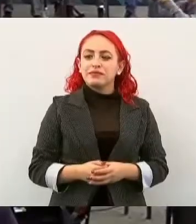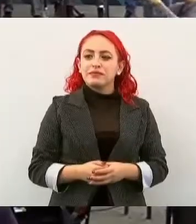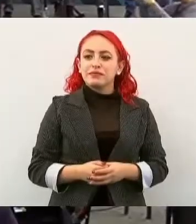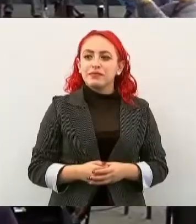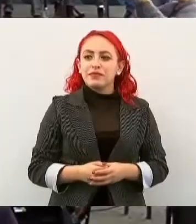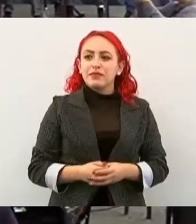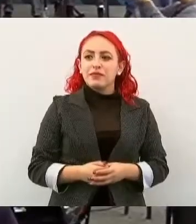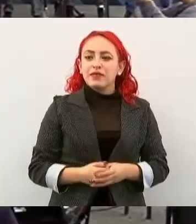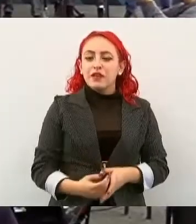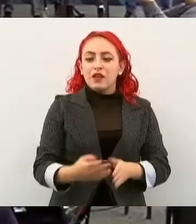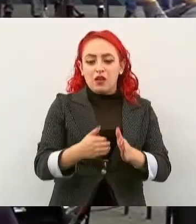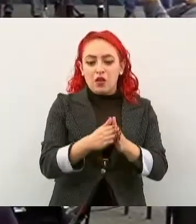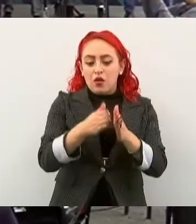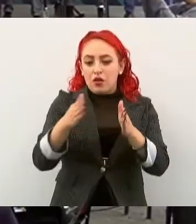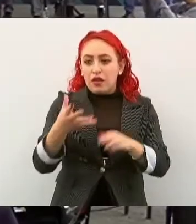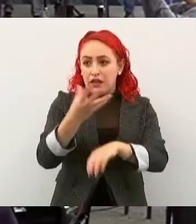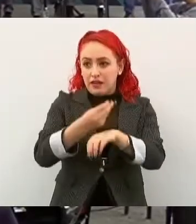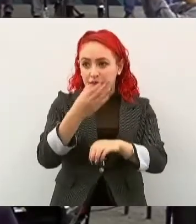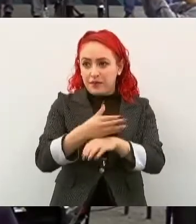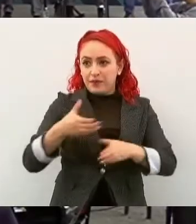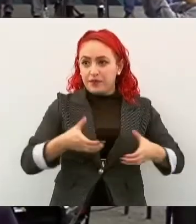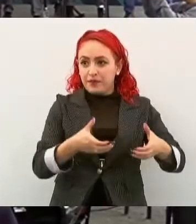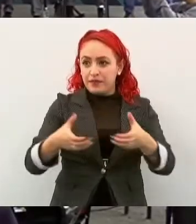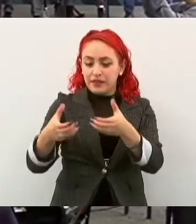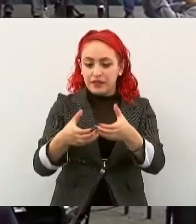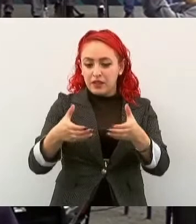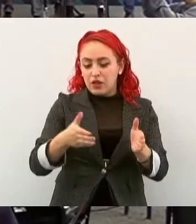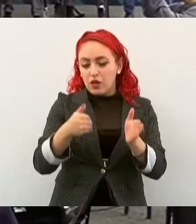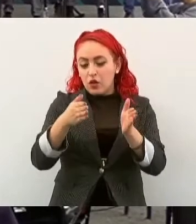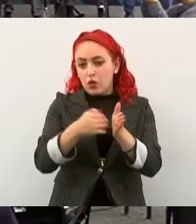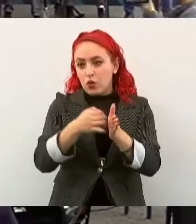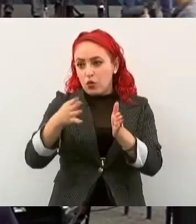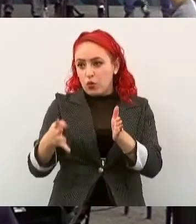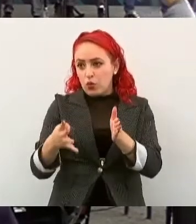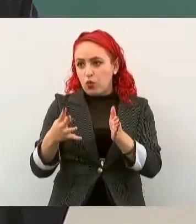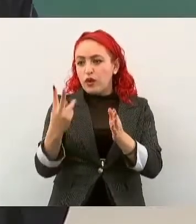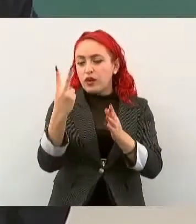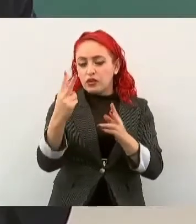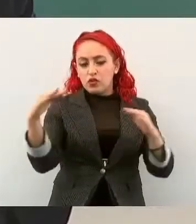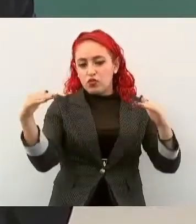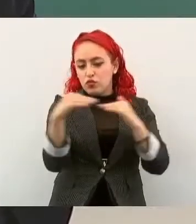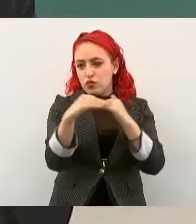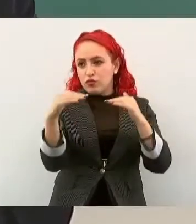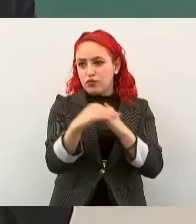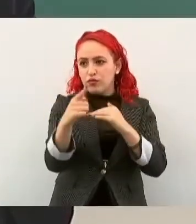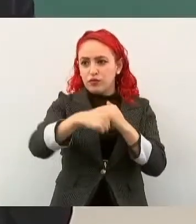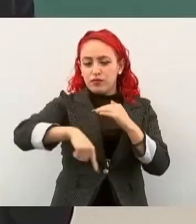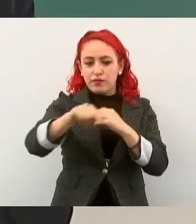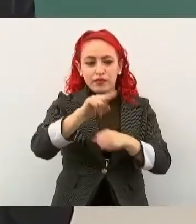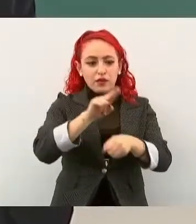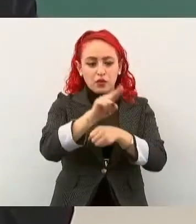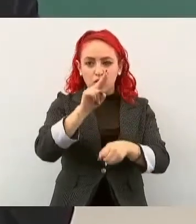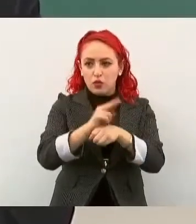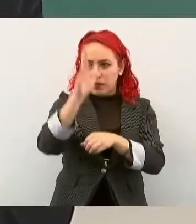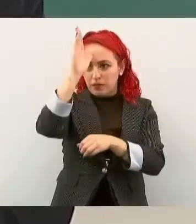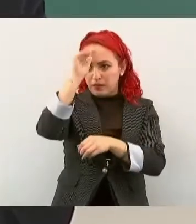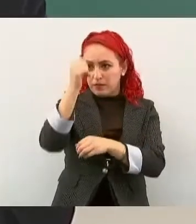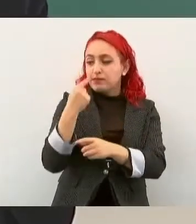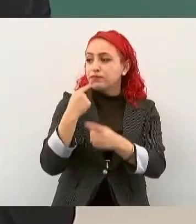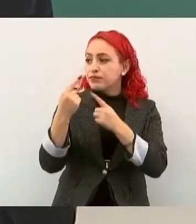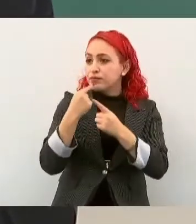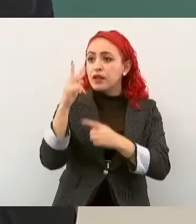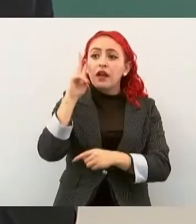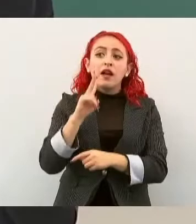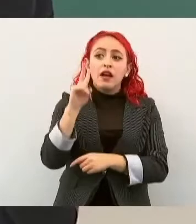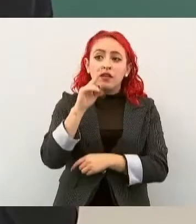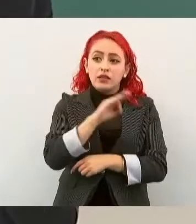A 4 carriles de Uruapan a Lázaro Cárdenas, que se vea con el concesionario. Y a ver si